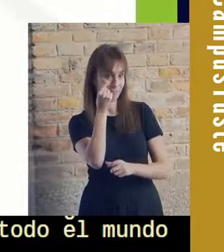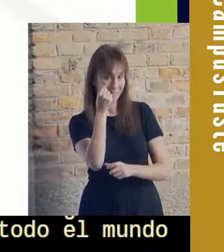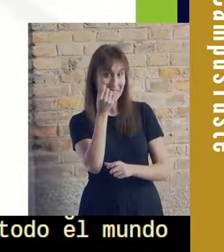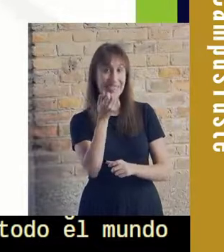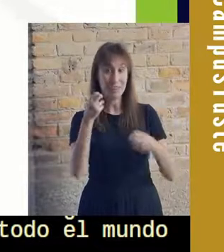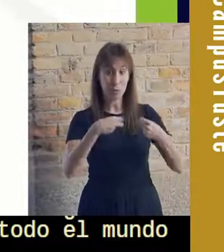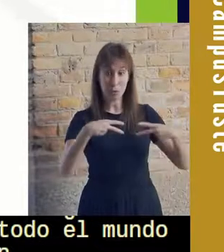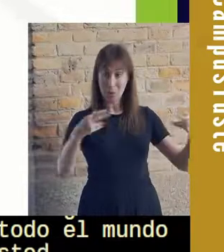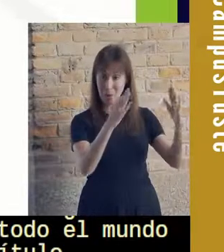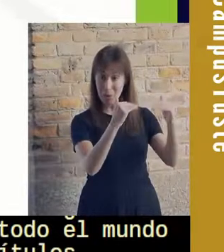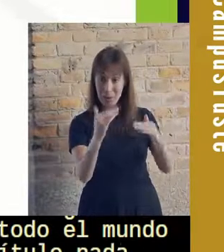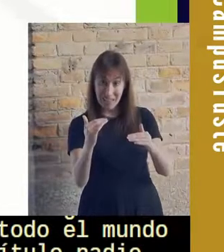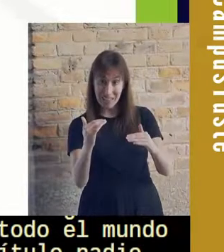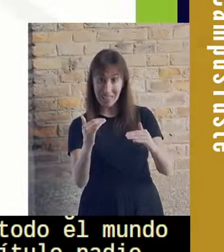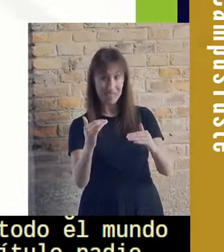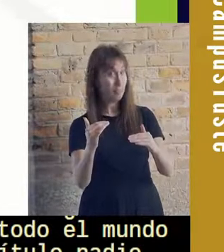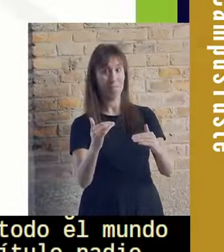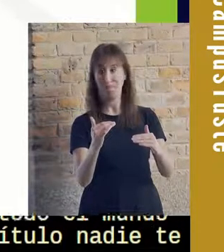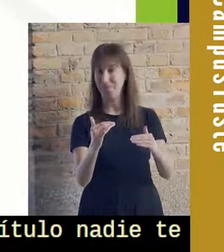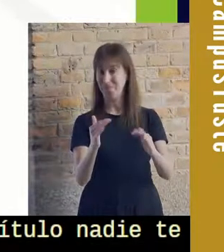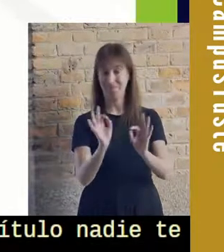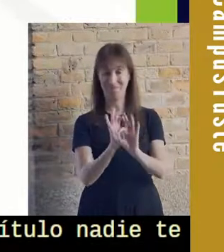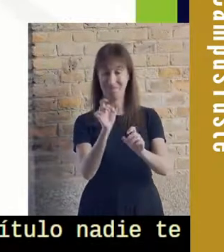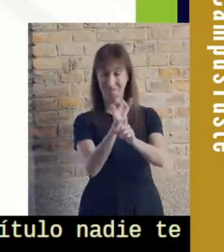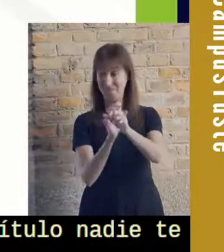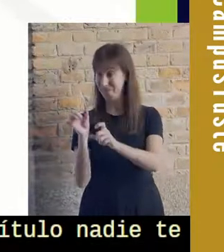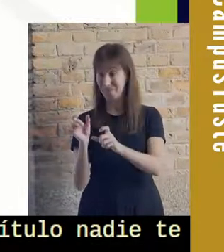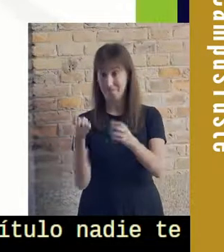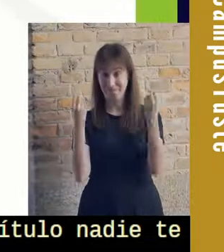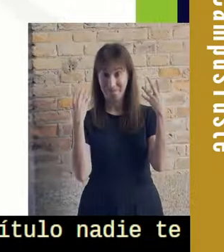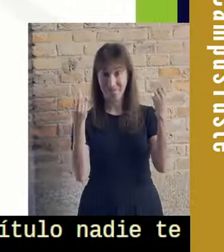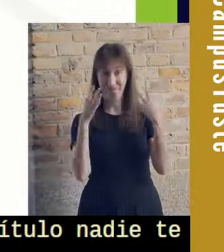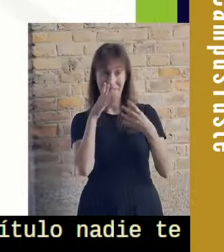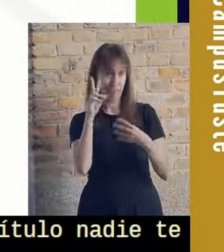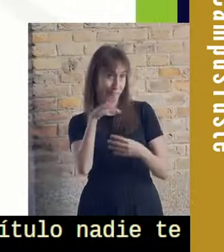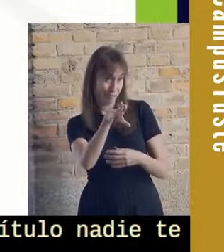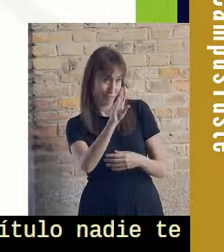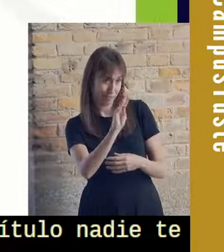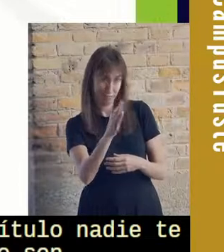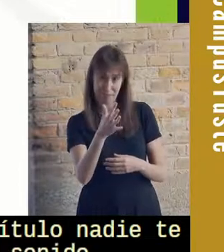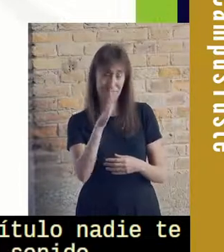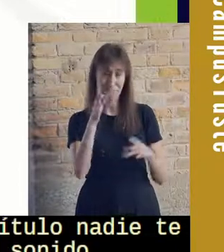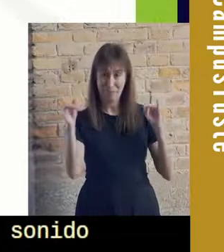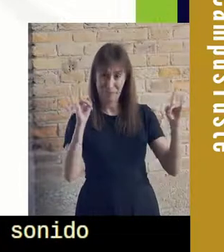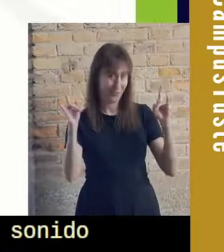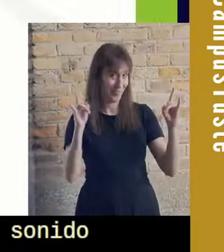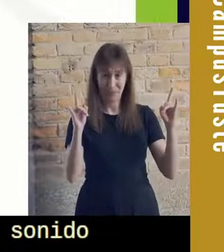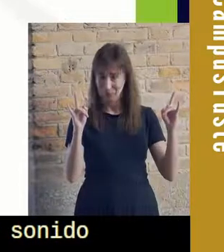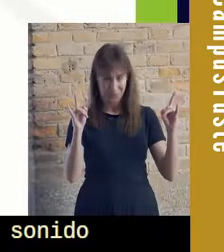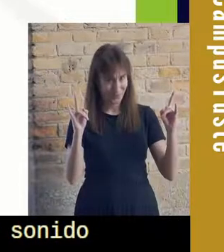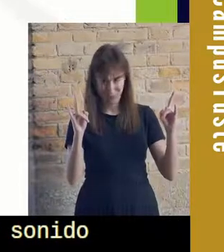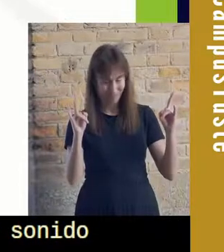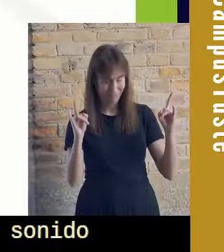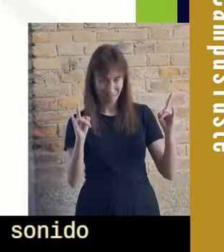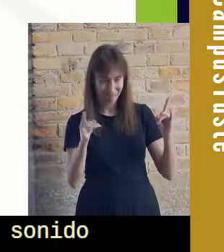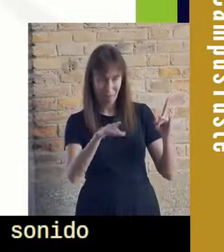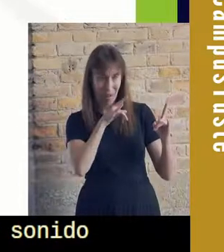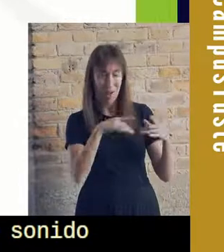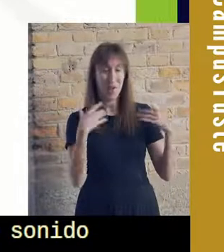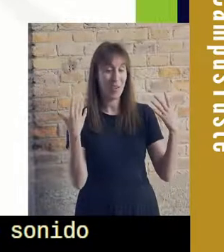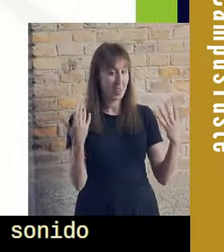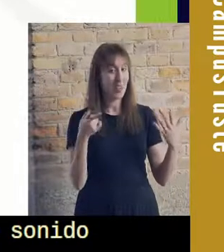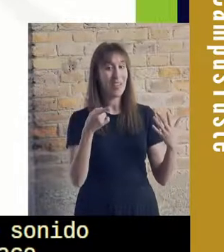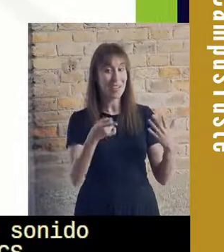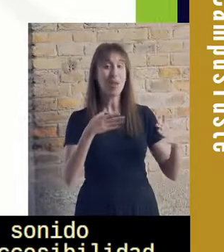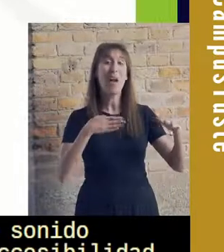existido esos subtítulos nadie no te digo que la gente iba medio regular Porque además el sonido también no fue Bueno entonces eso es una